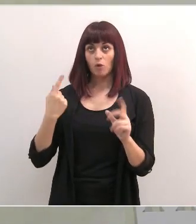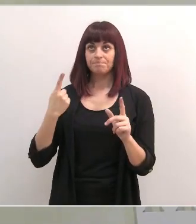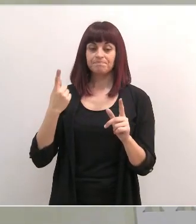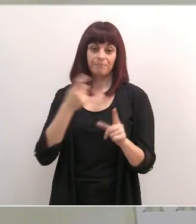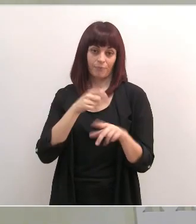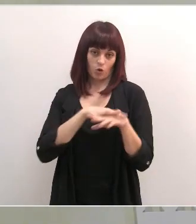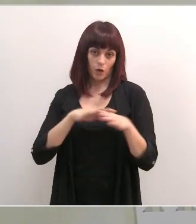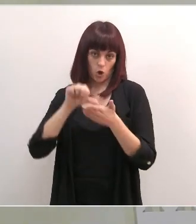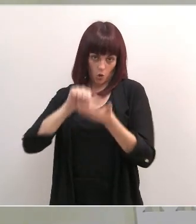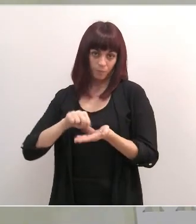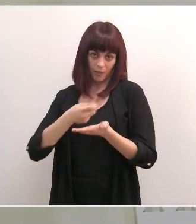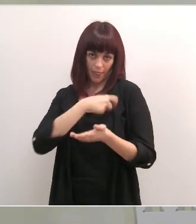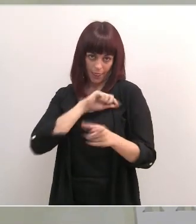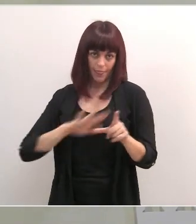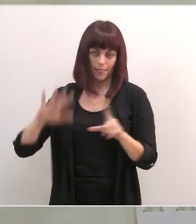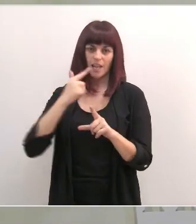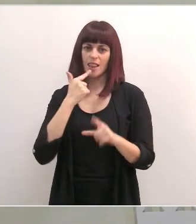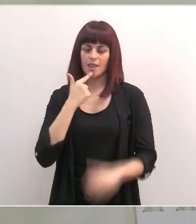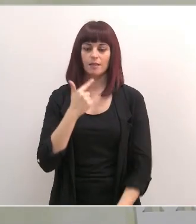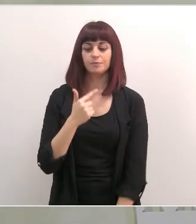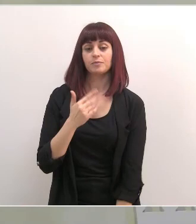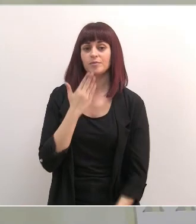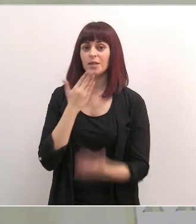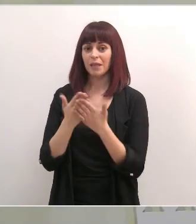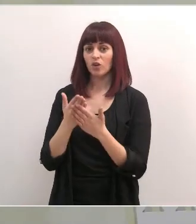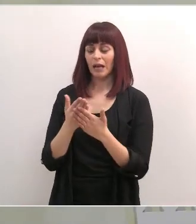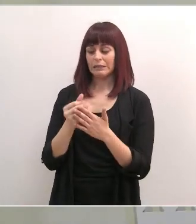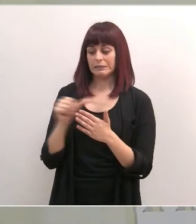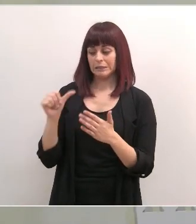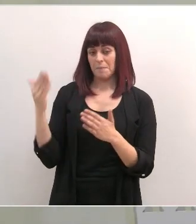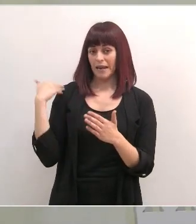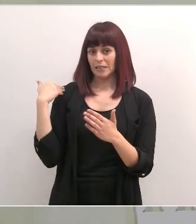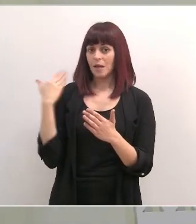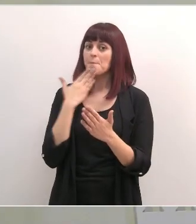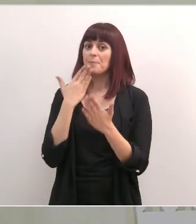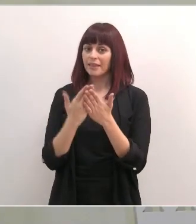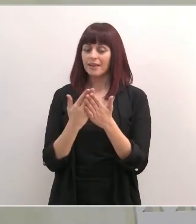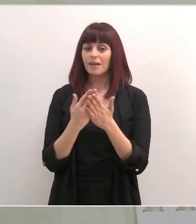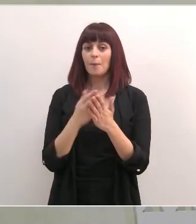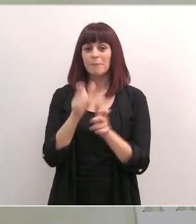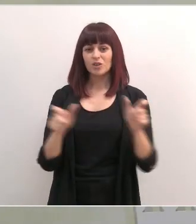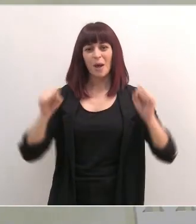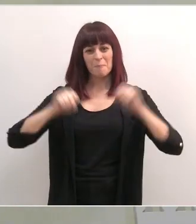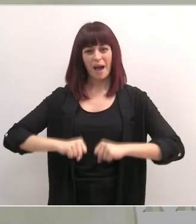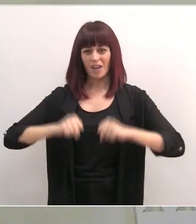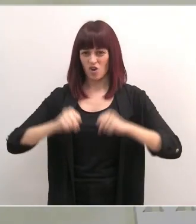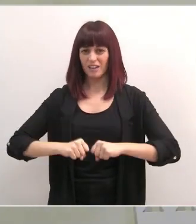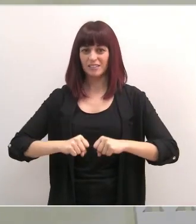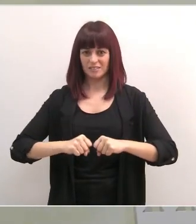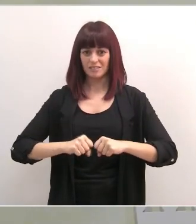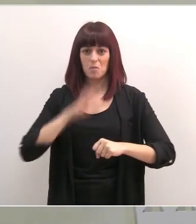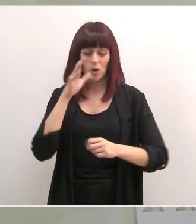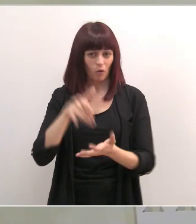central. Es decir, estamos pidiendo desde hace ya algunas semanas poder incorporar a personas mayores de 80 años, personas vulnerables,